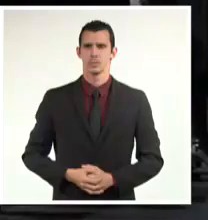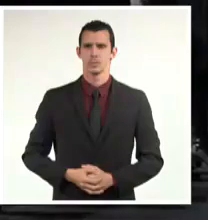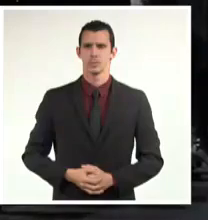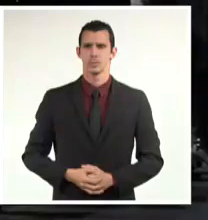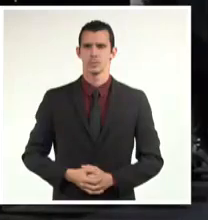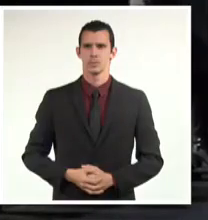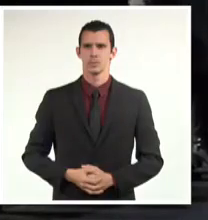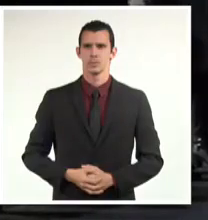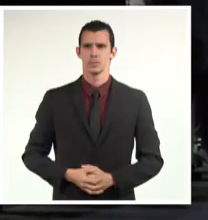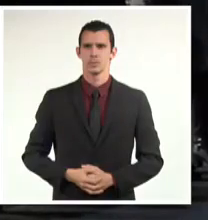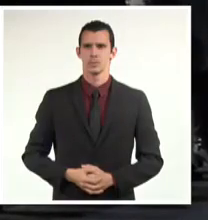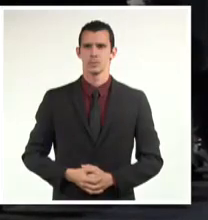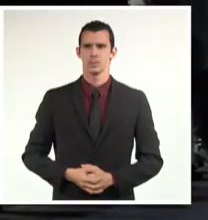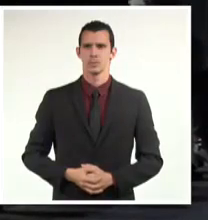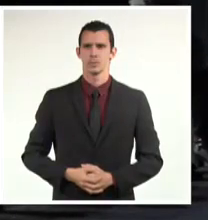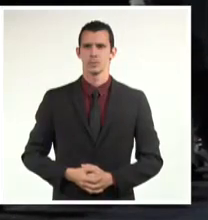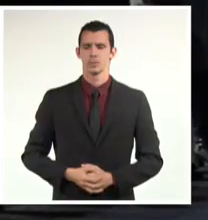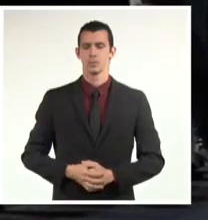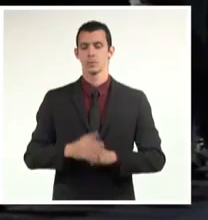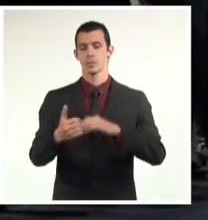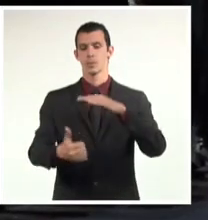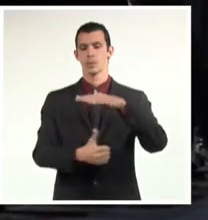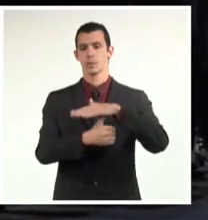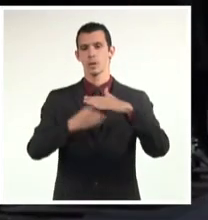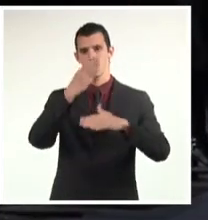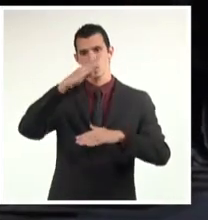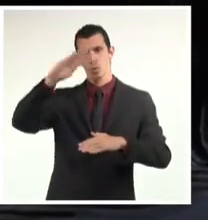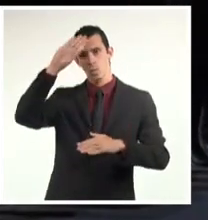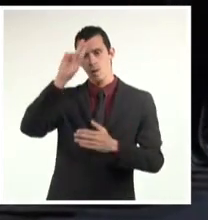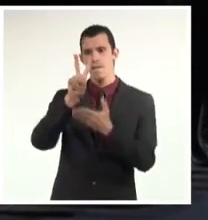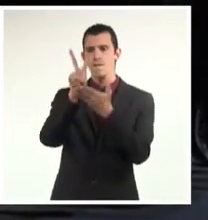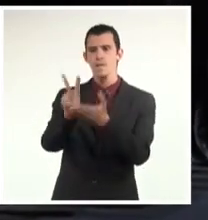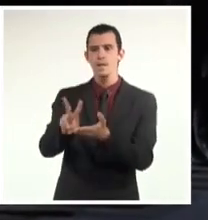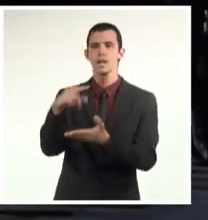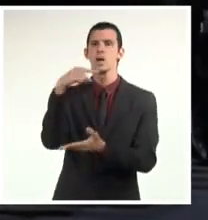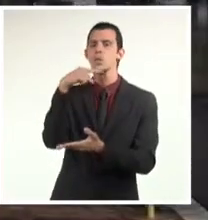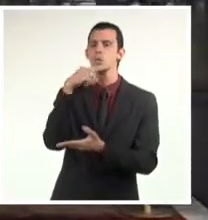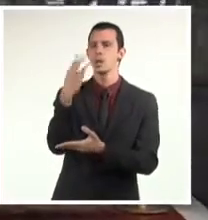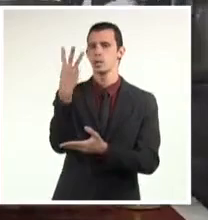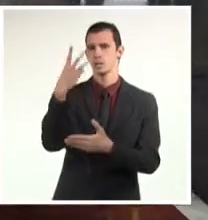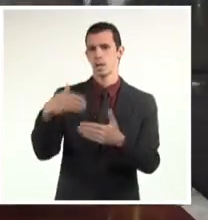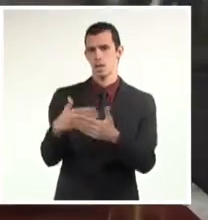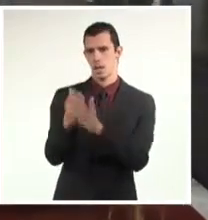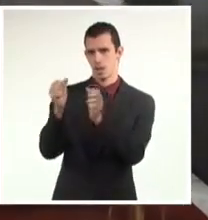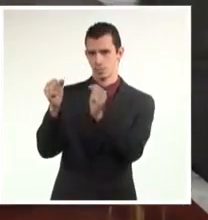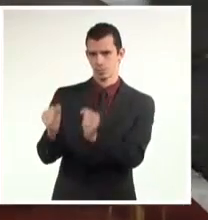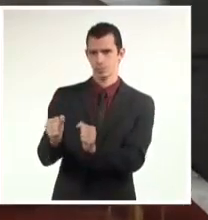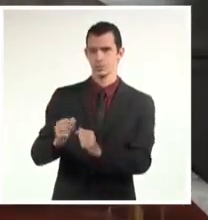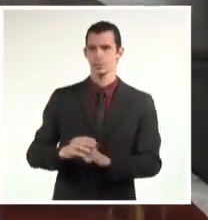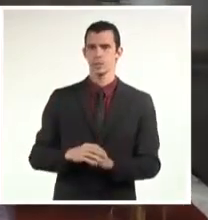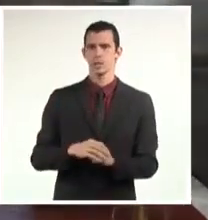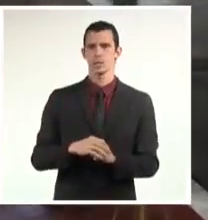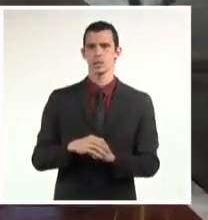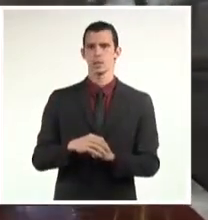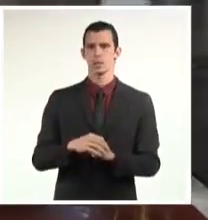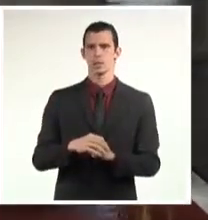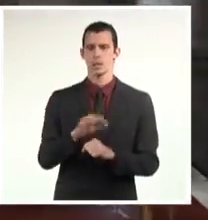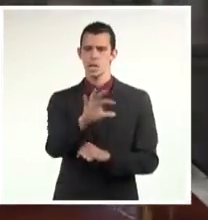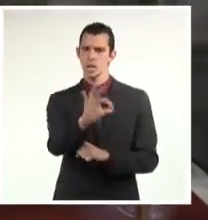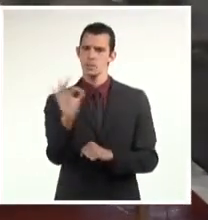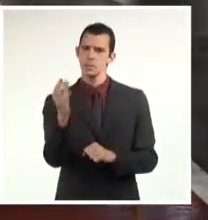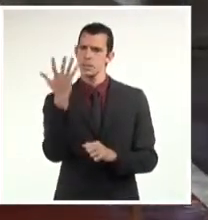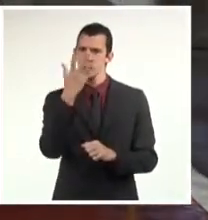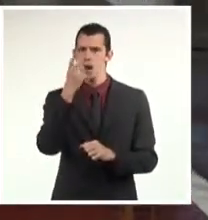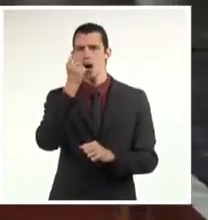El presidente cubano realizará una visita oficial de 3 días a Rusia, invitado por su homólogo Vladimir Putin, espacio que